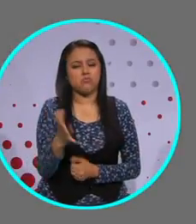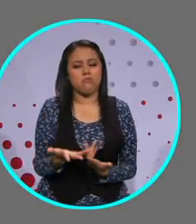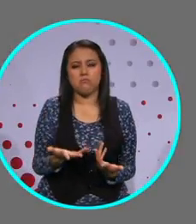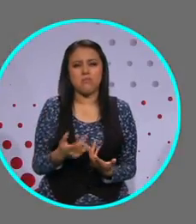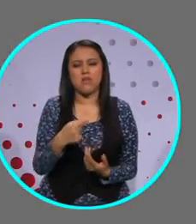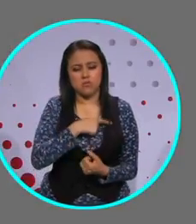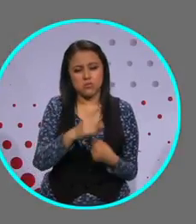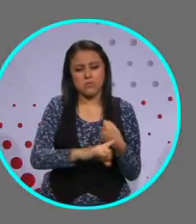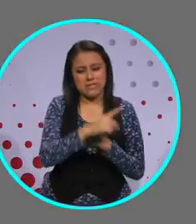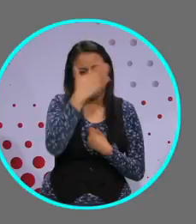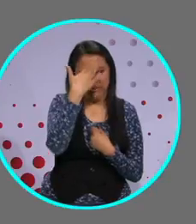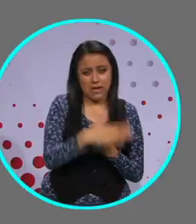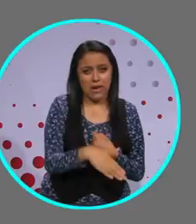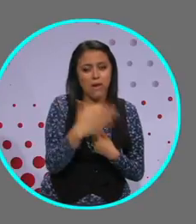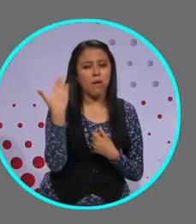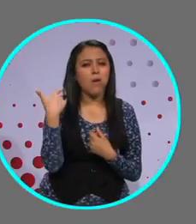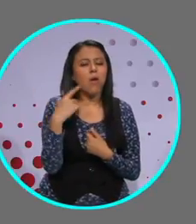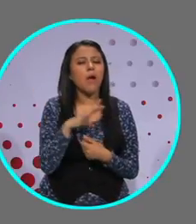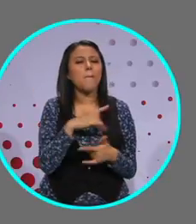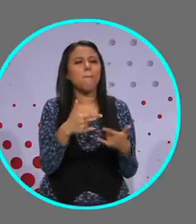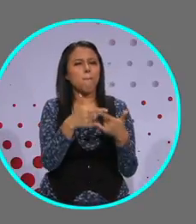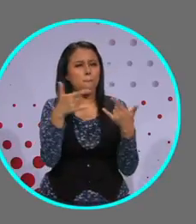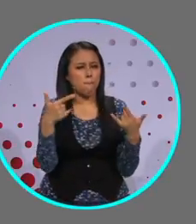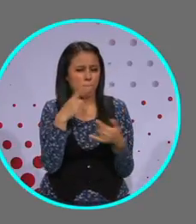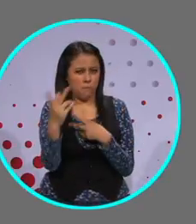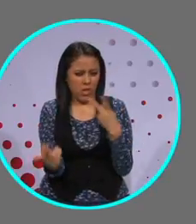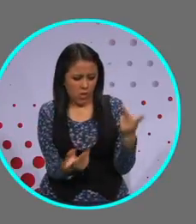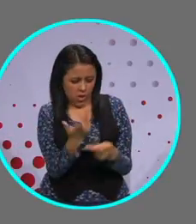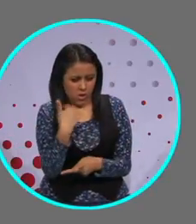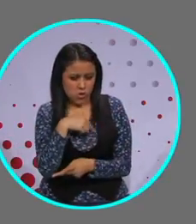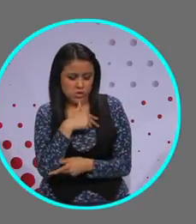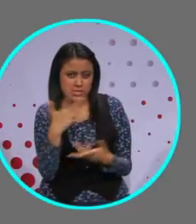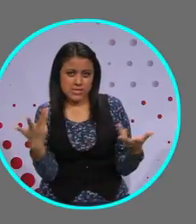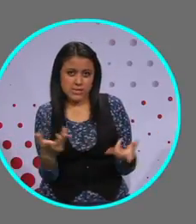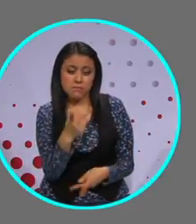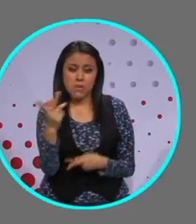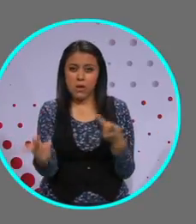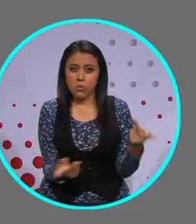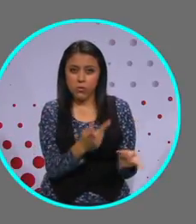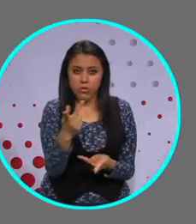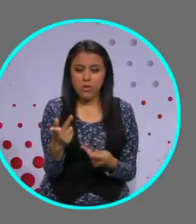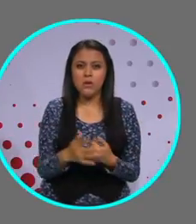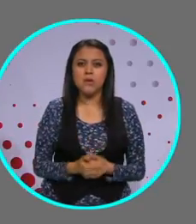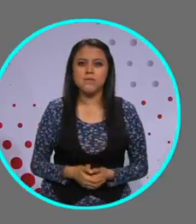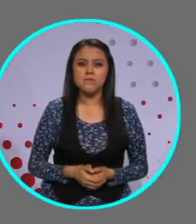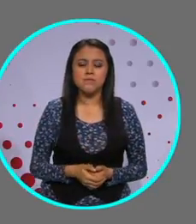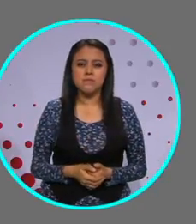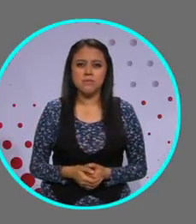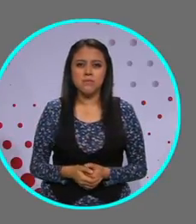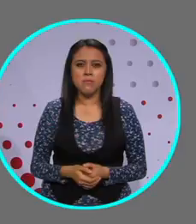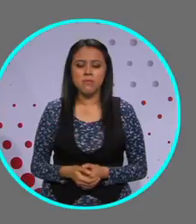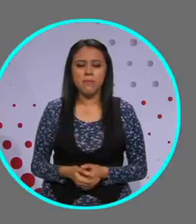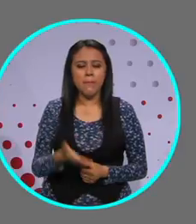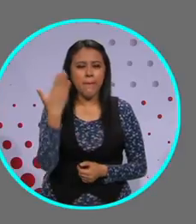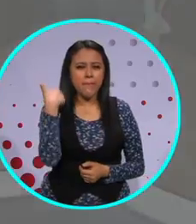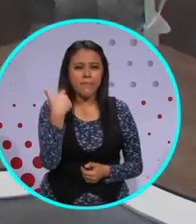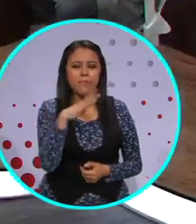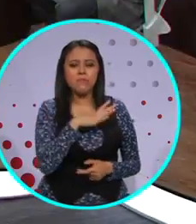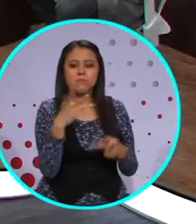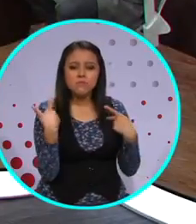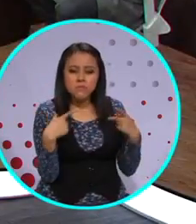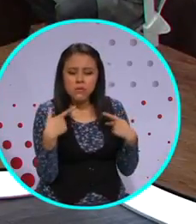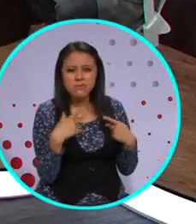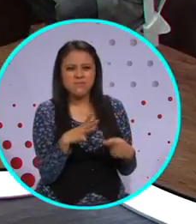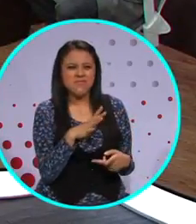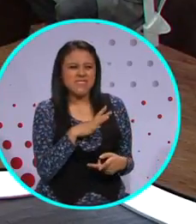los problemas antes o históricamente cuando hacemos esta esta gráfica esta pregunta esta encuesta era antes bueno la gente se